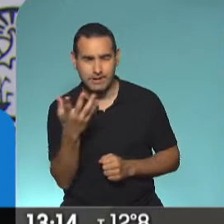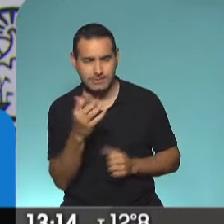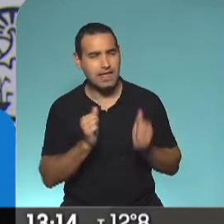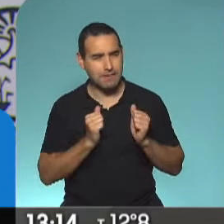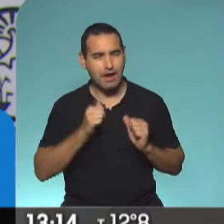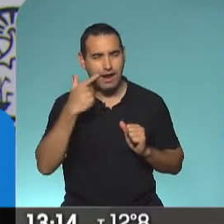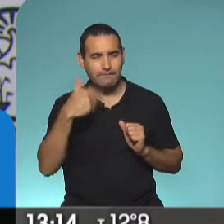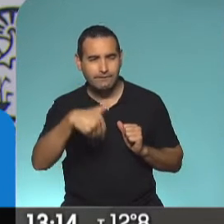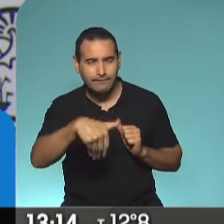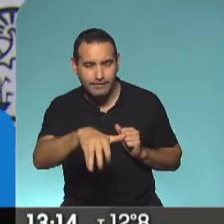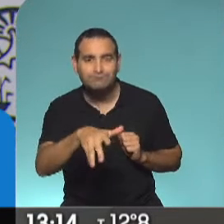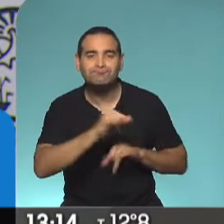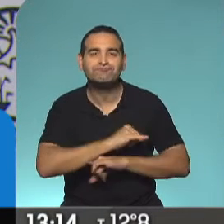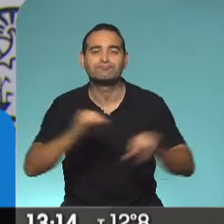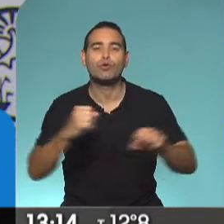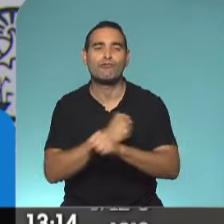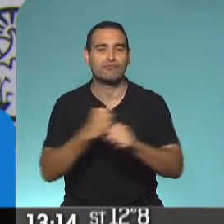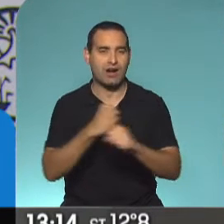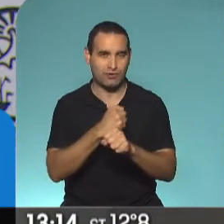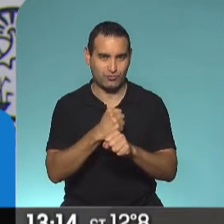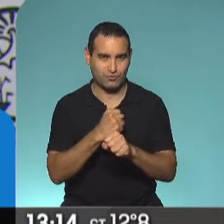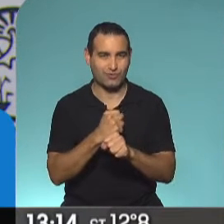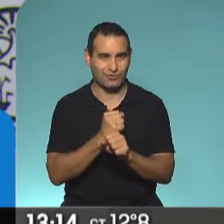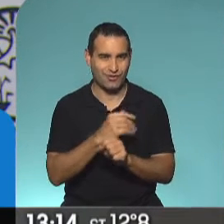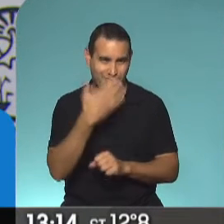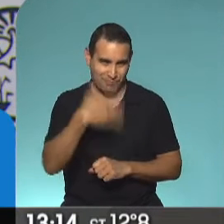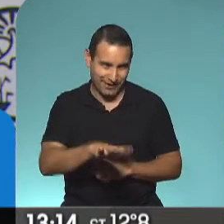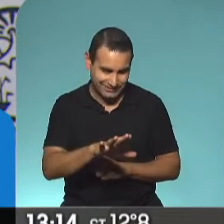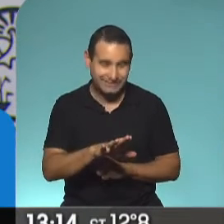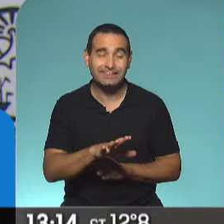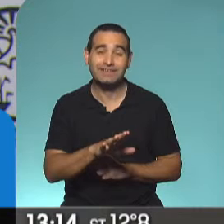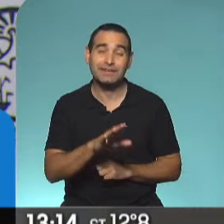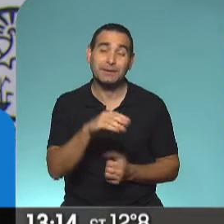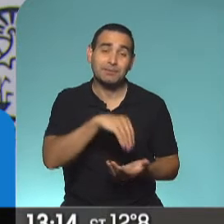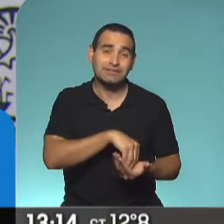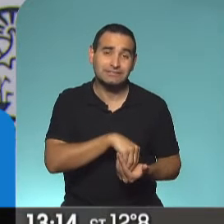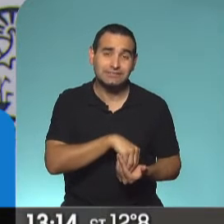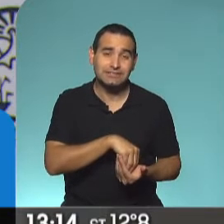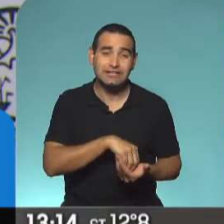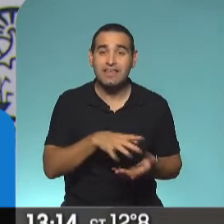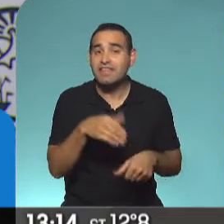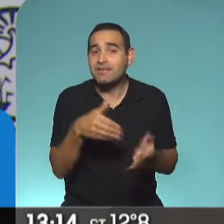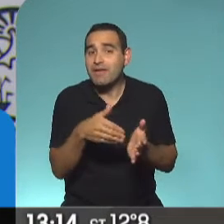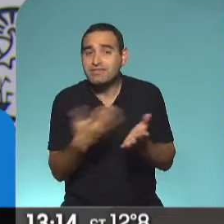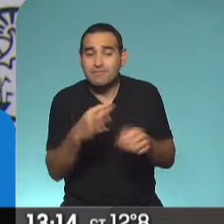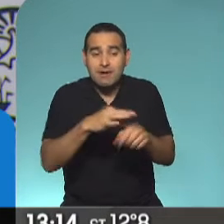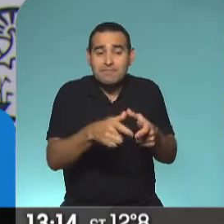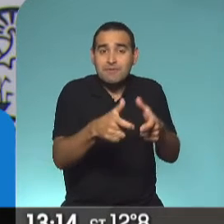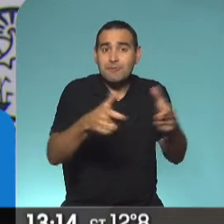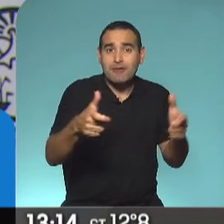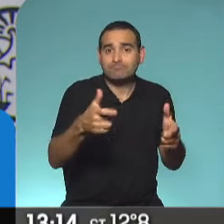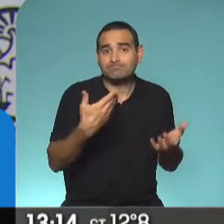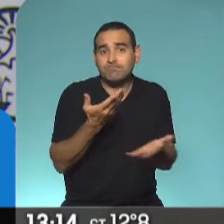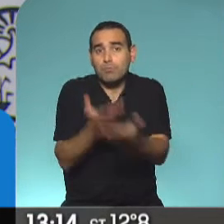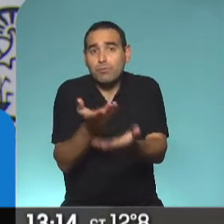poder confirmar y definir esa evolución y de acuerdo a la evolución que tenga vamos a proponer